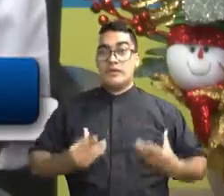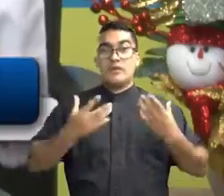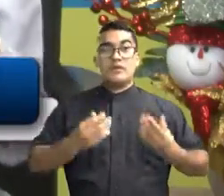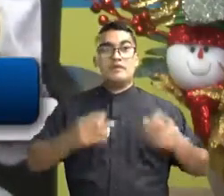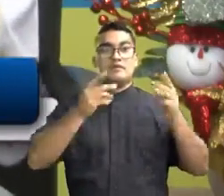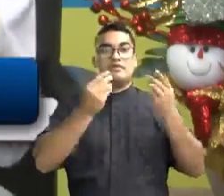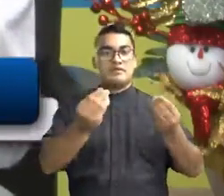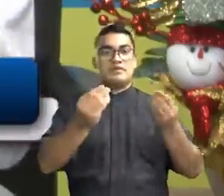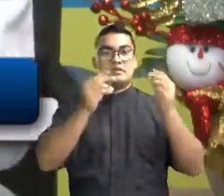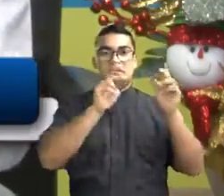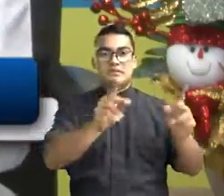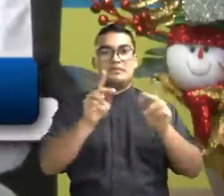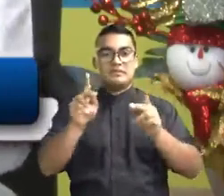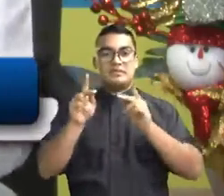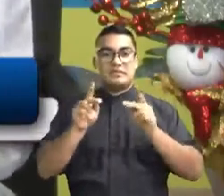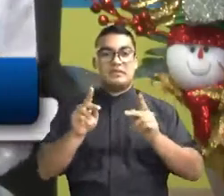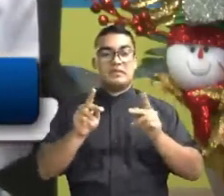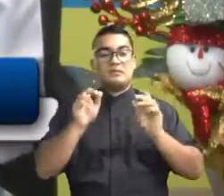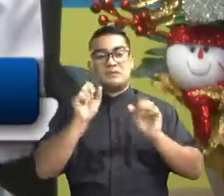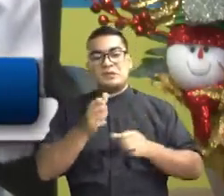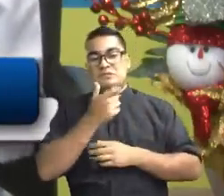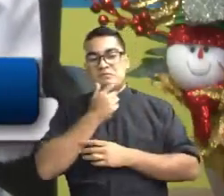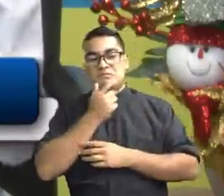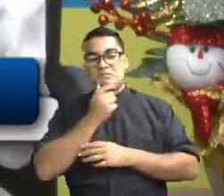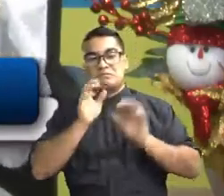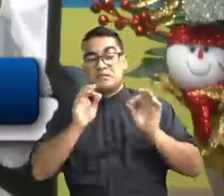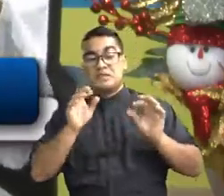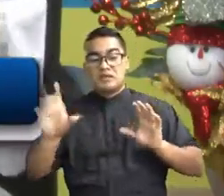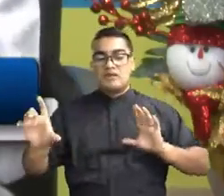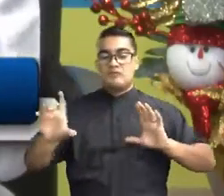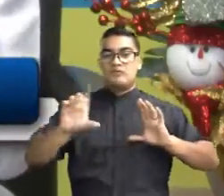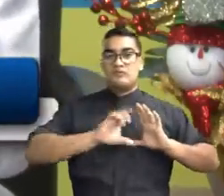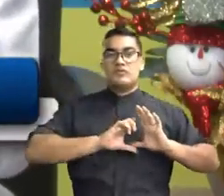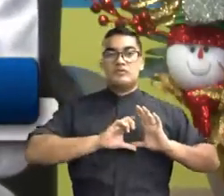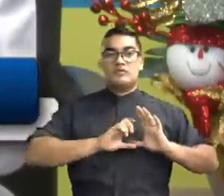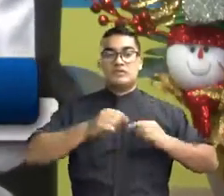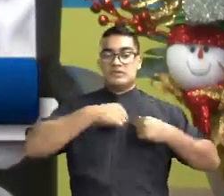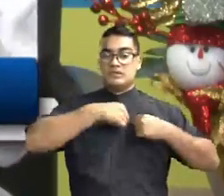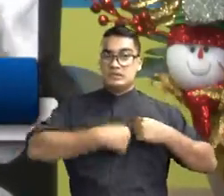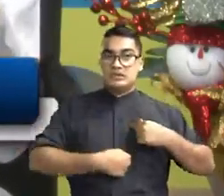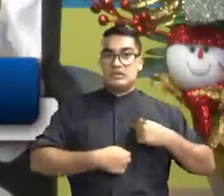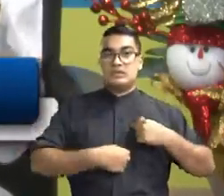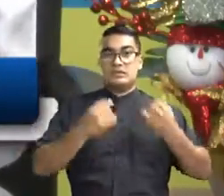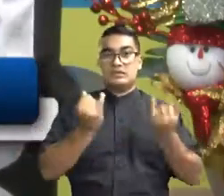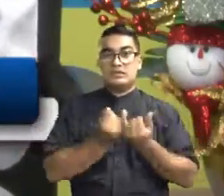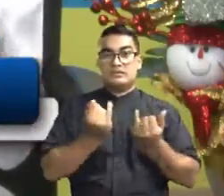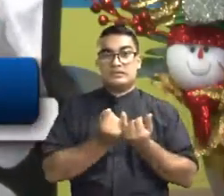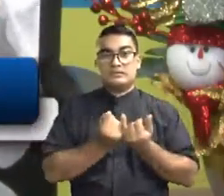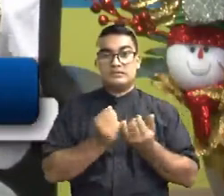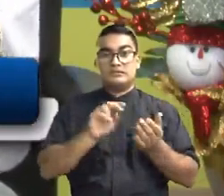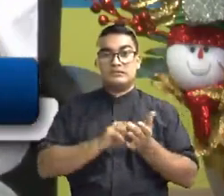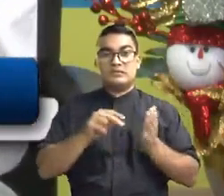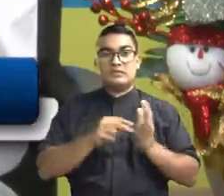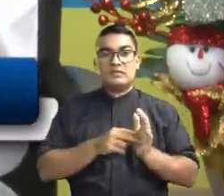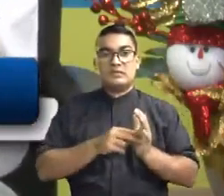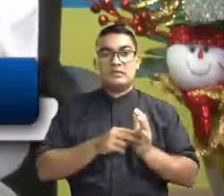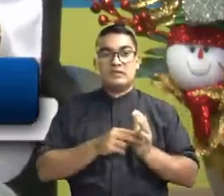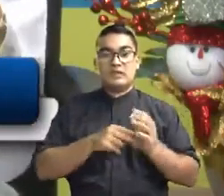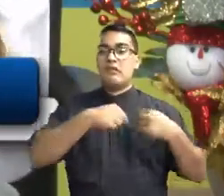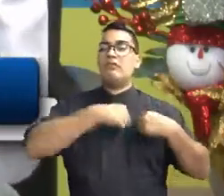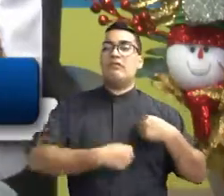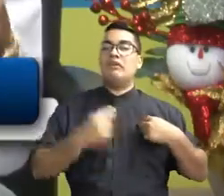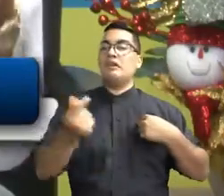si es un paciente que es rescatable, si nos va a aguantar este tipo de cirugía, porque no solamente es hacer el procedimiento